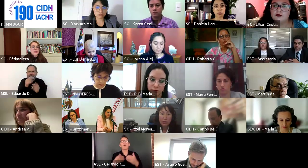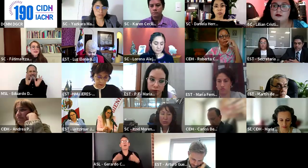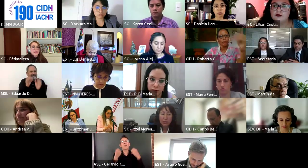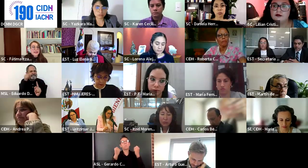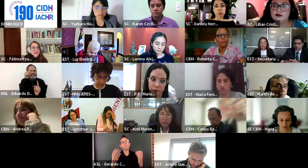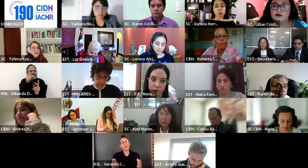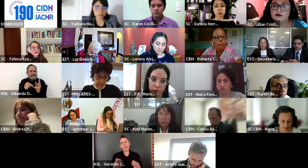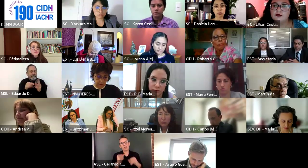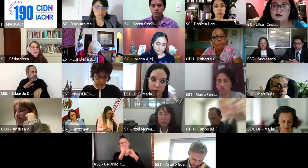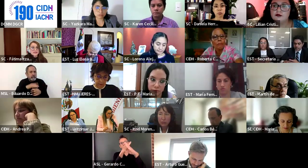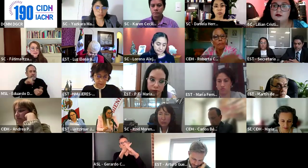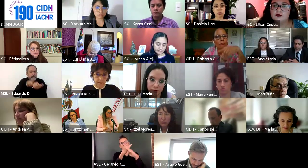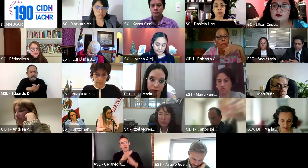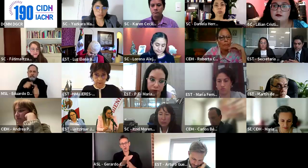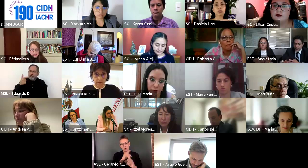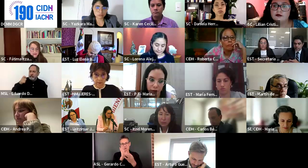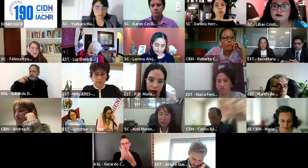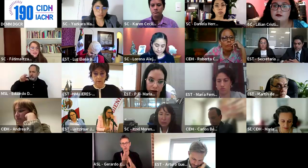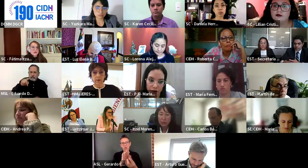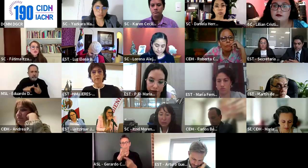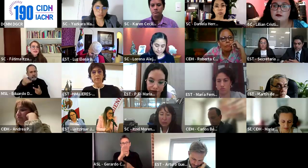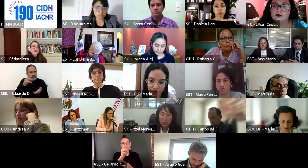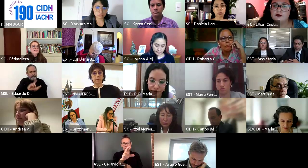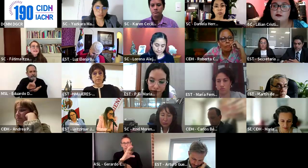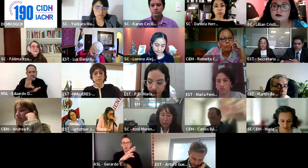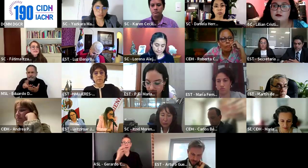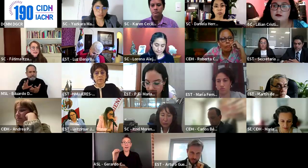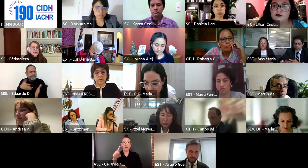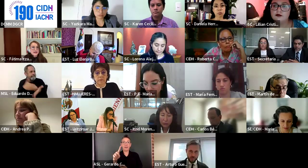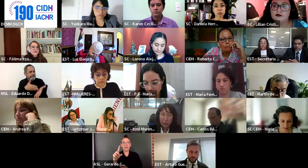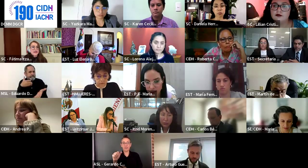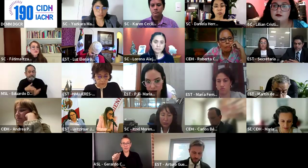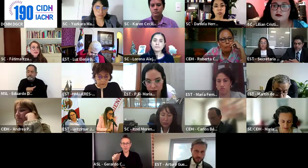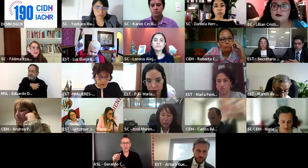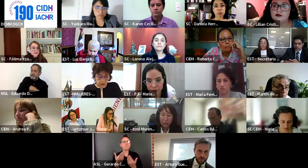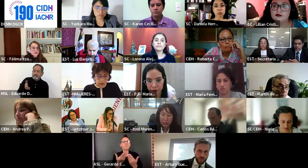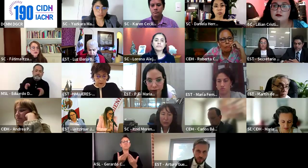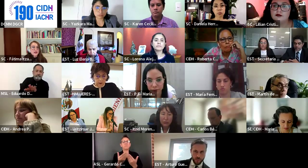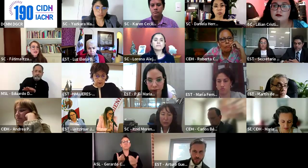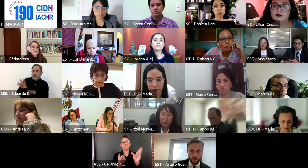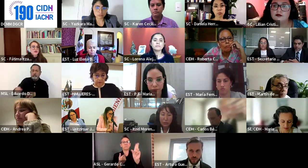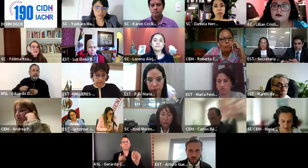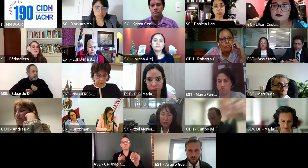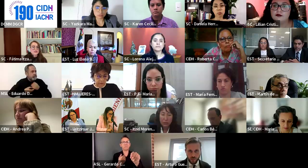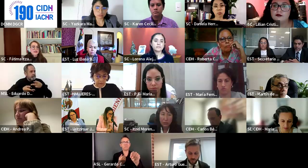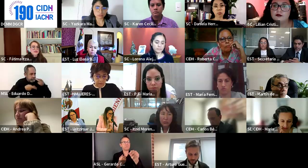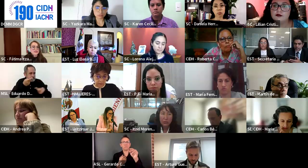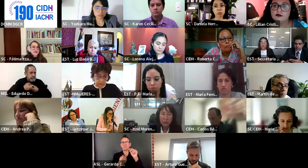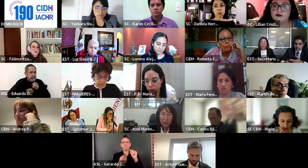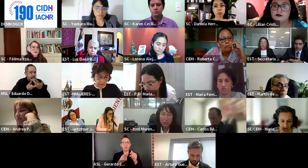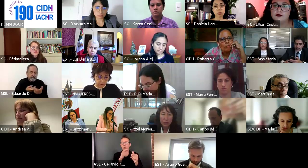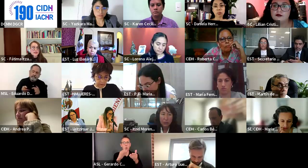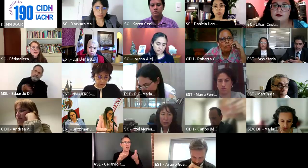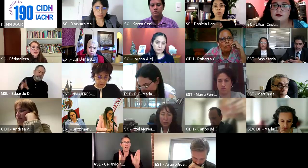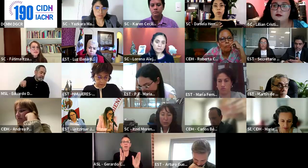por el género y por la discapacidad, en donde se les niega dar su declaración a las mujeres con